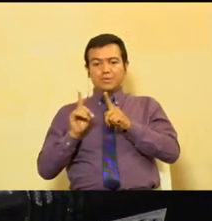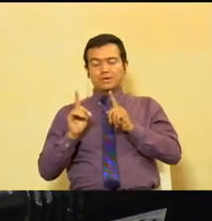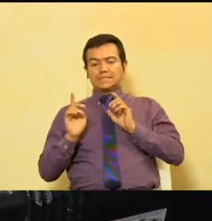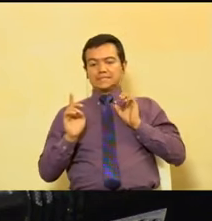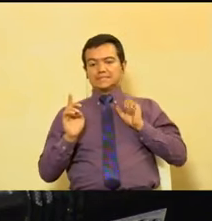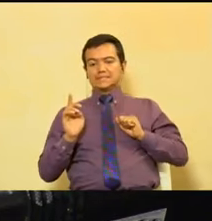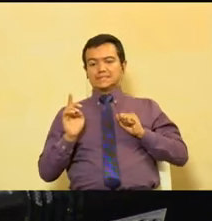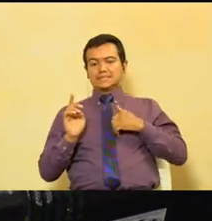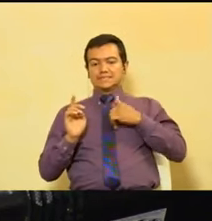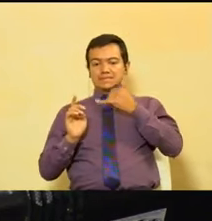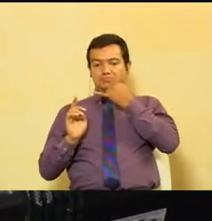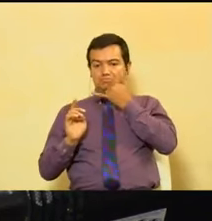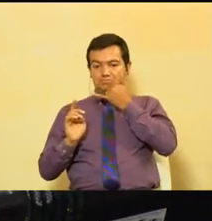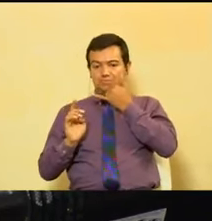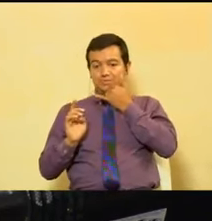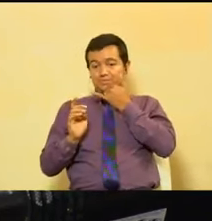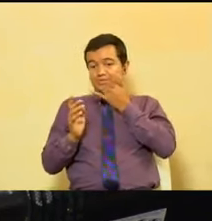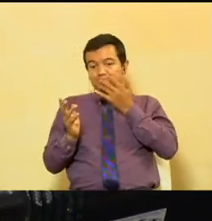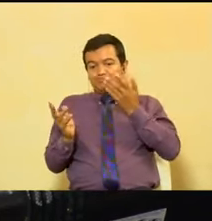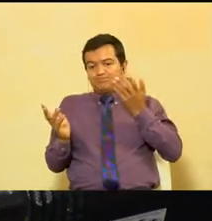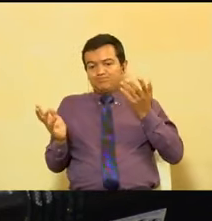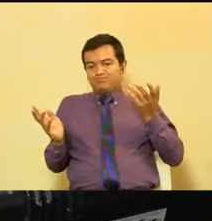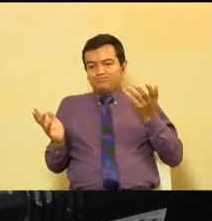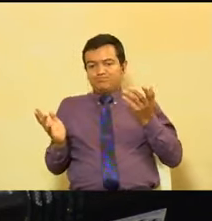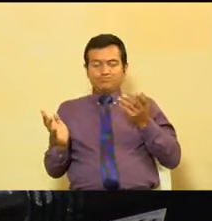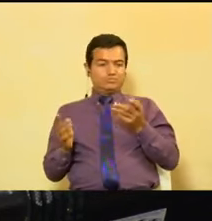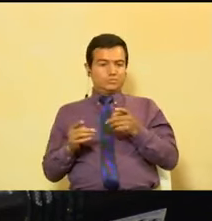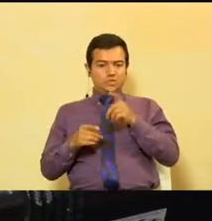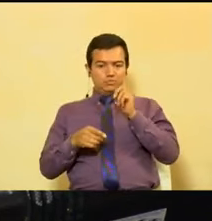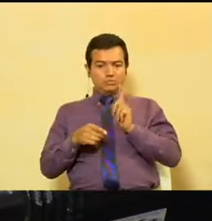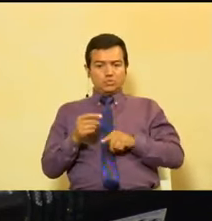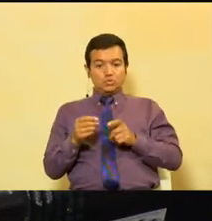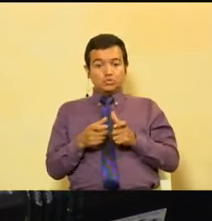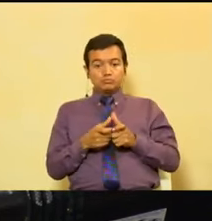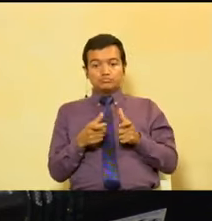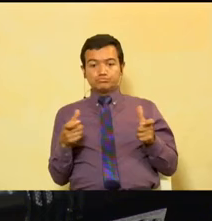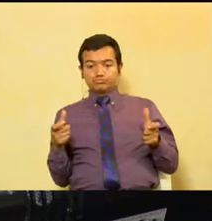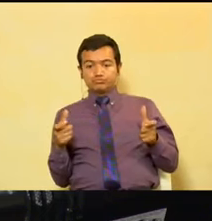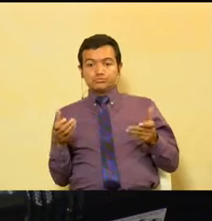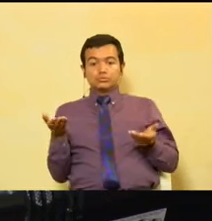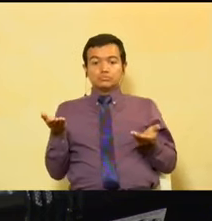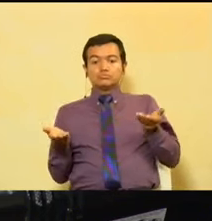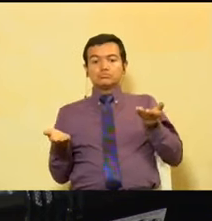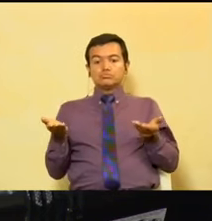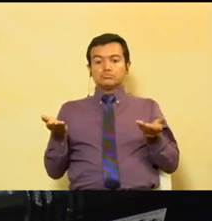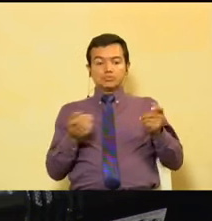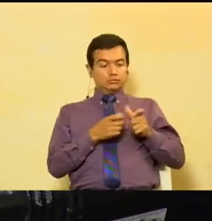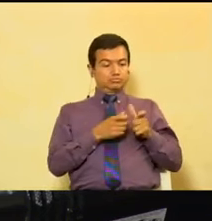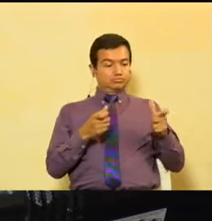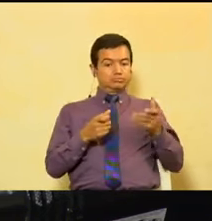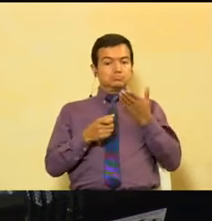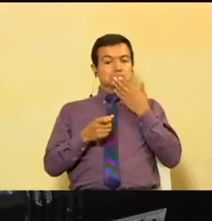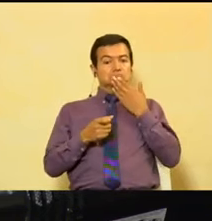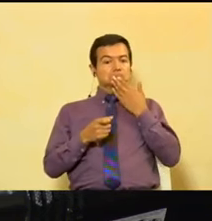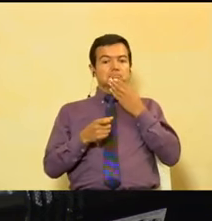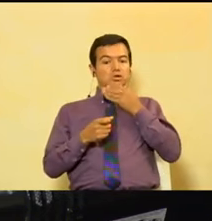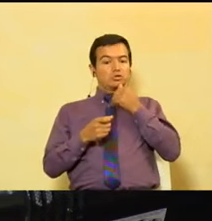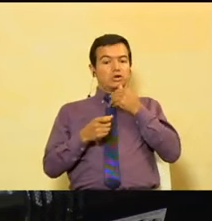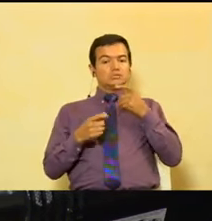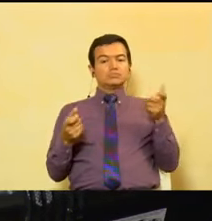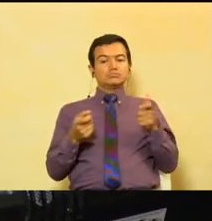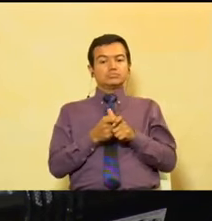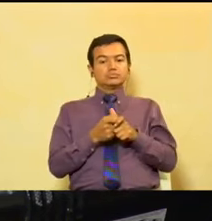infortunadamente pues no hubo quórum para seguir debatiendo los